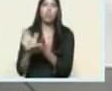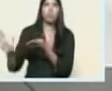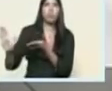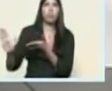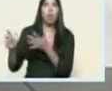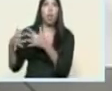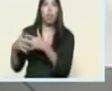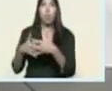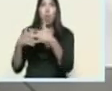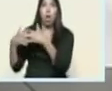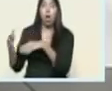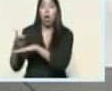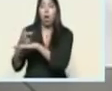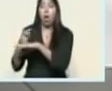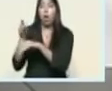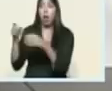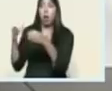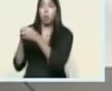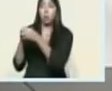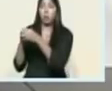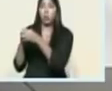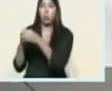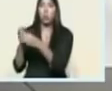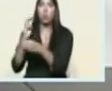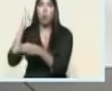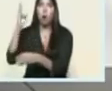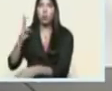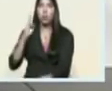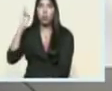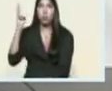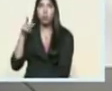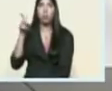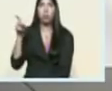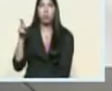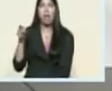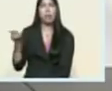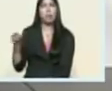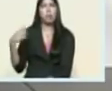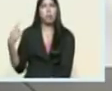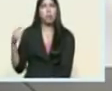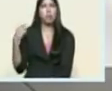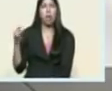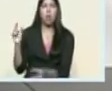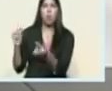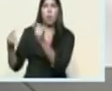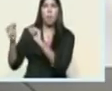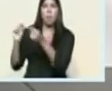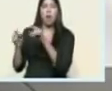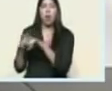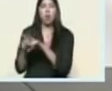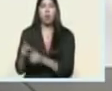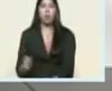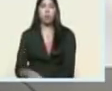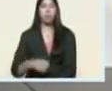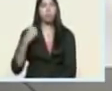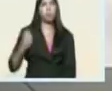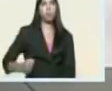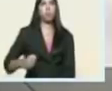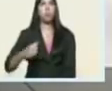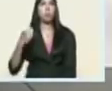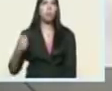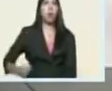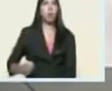digo Estados Unidos, estoy diciendo la élite que gobierna Washington, que se ha presentado en ese debate con una arrogancia, con